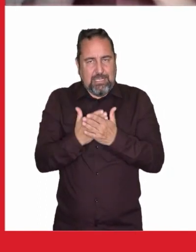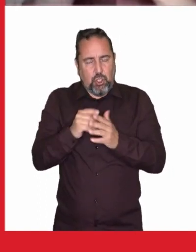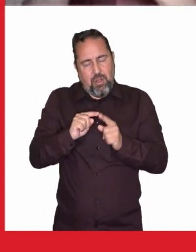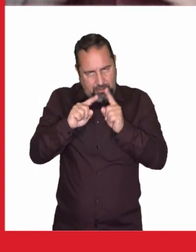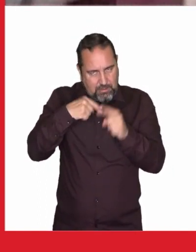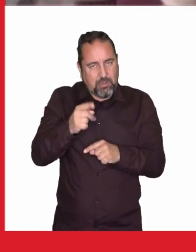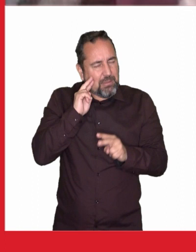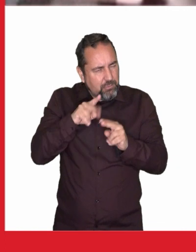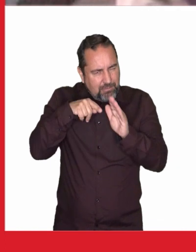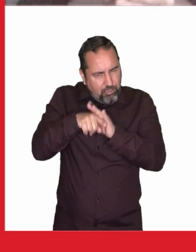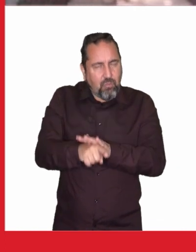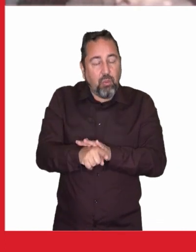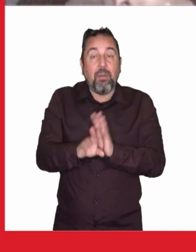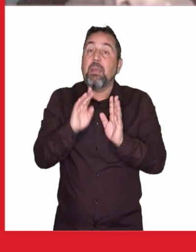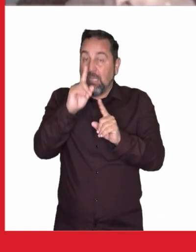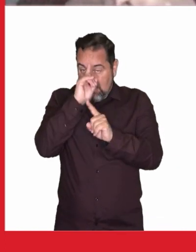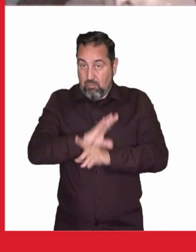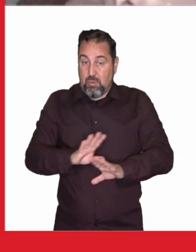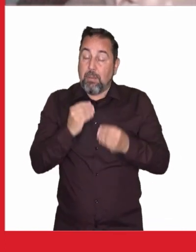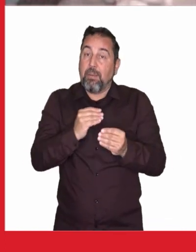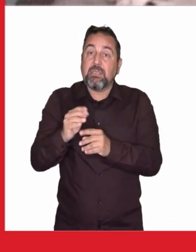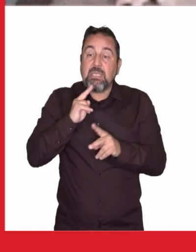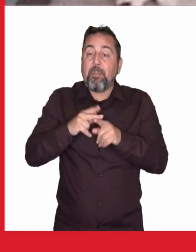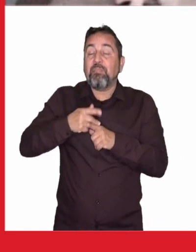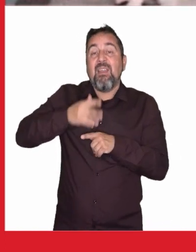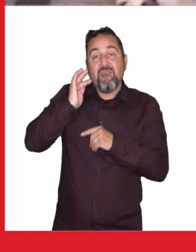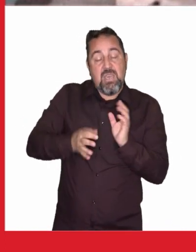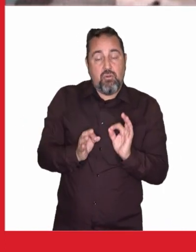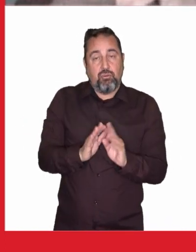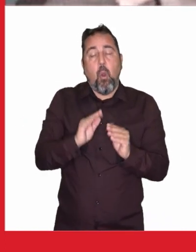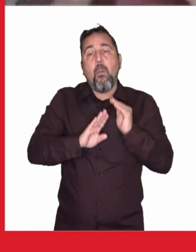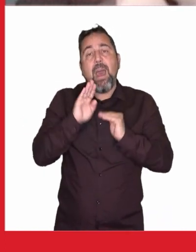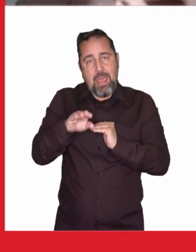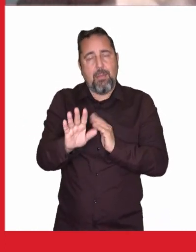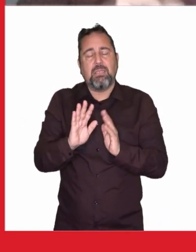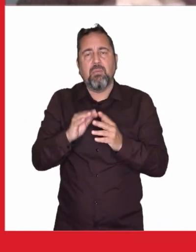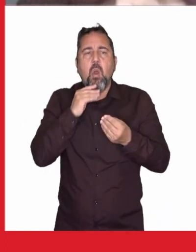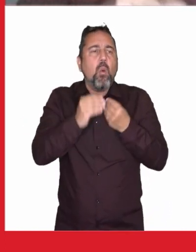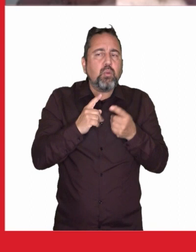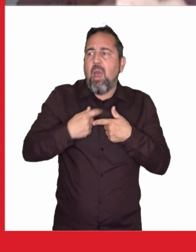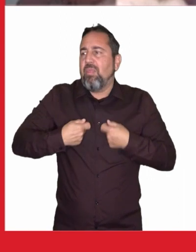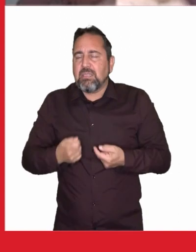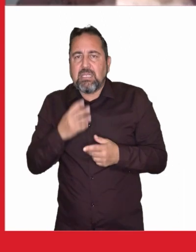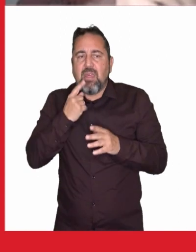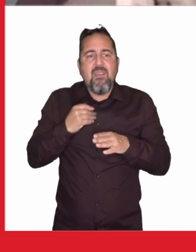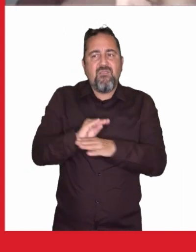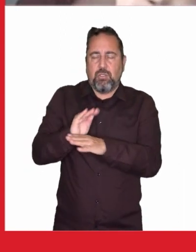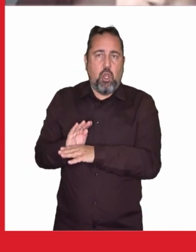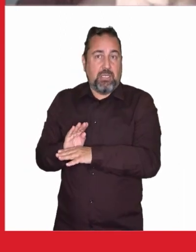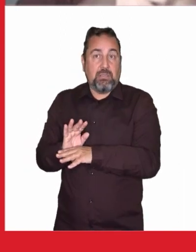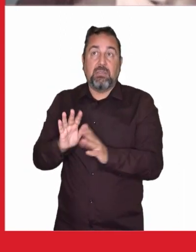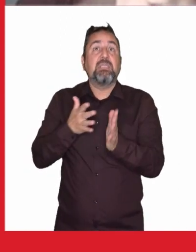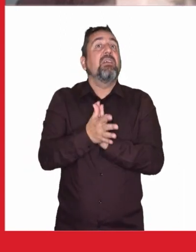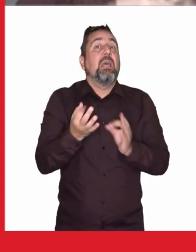después en la siguiente parte de esta sesión. ¿Vale? Y tengo que tener muy en cuenta tanto los fijos como los variables, como el